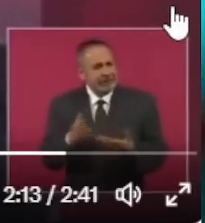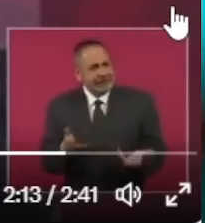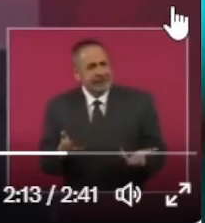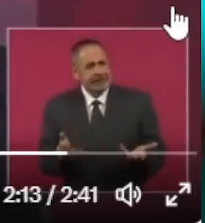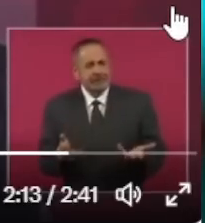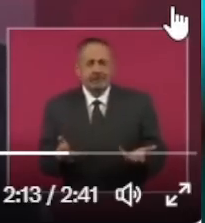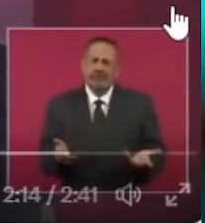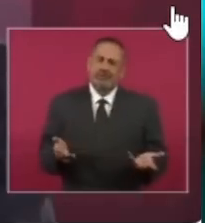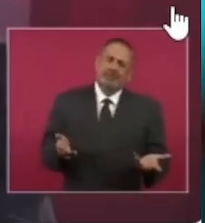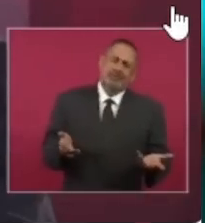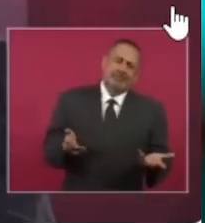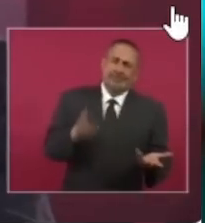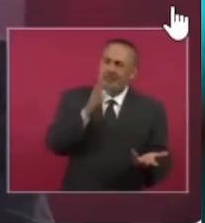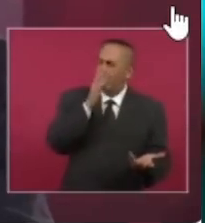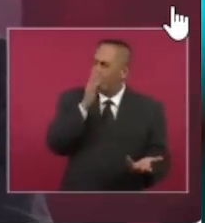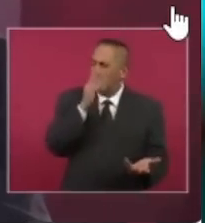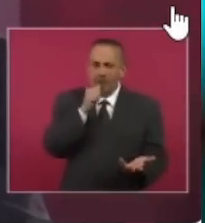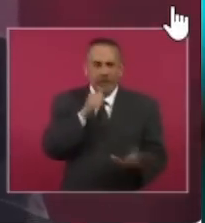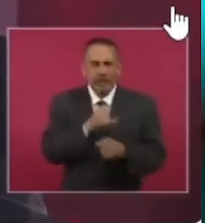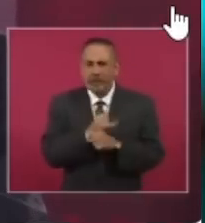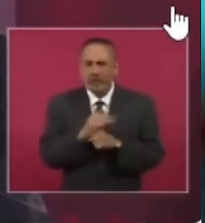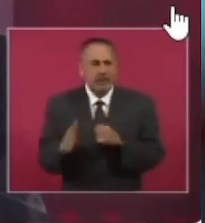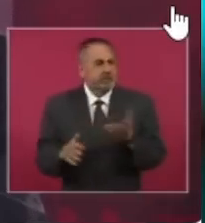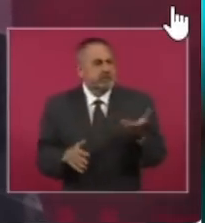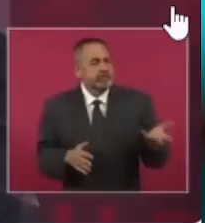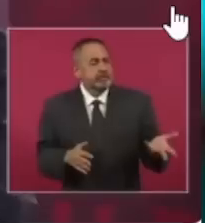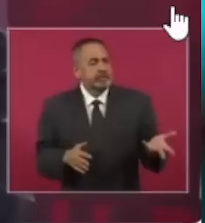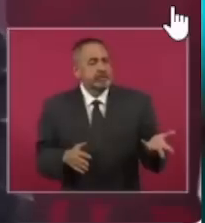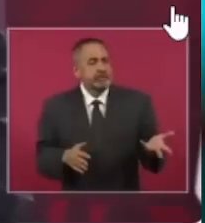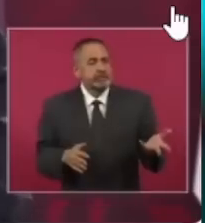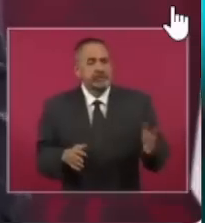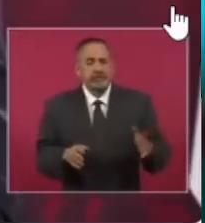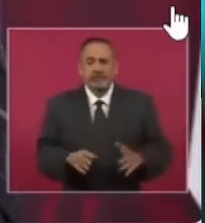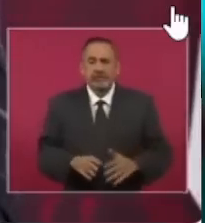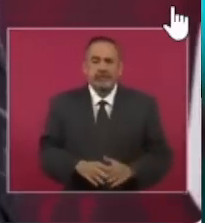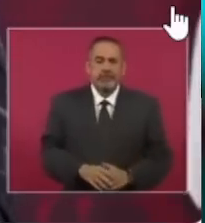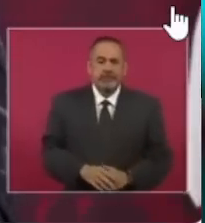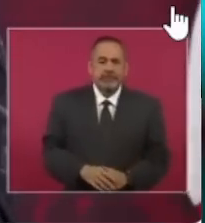pero no es posible que esto